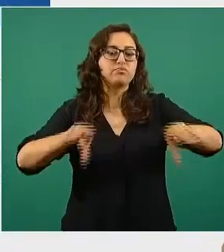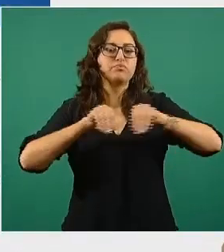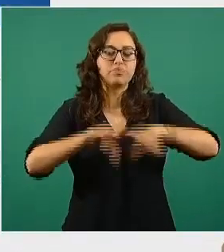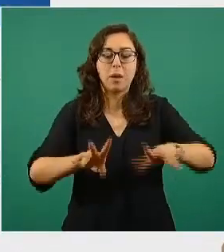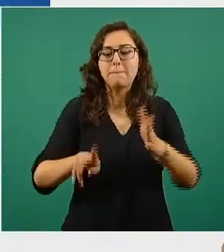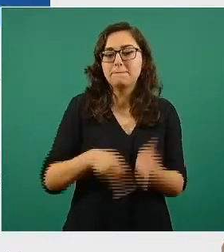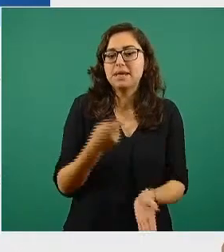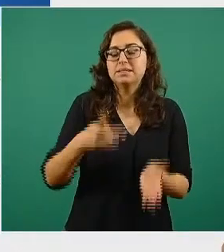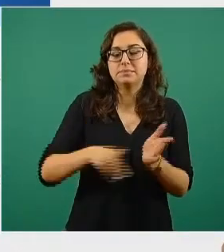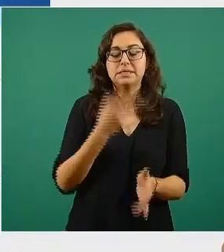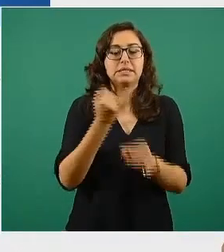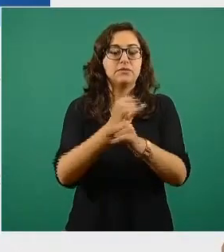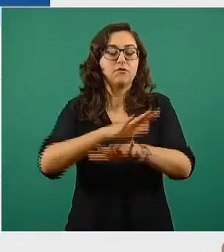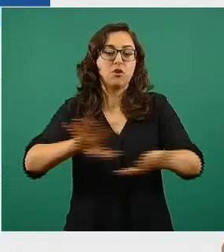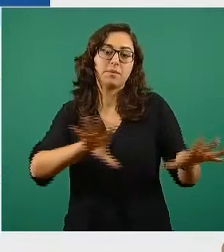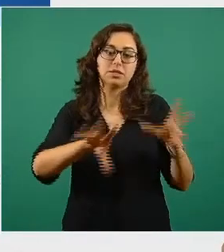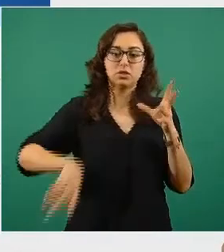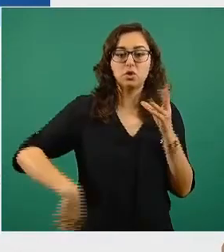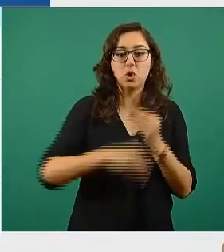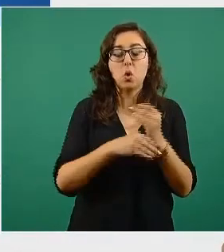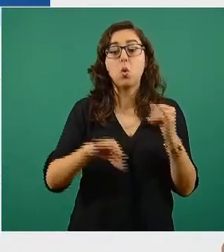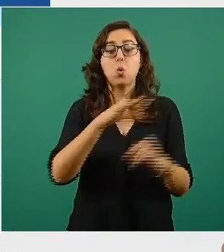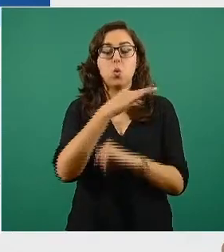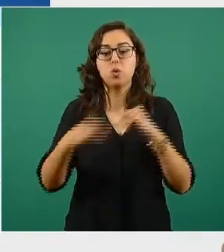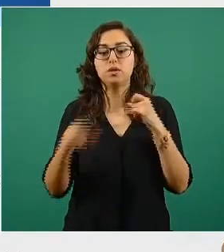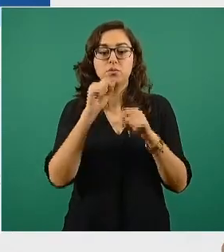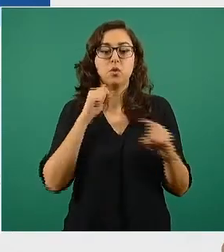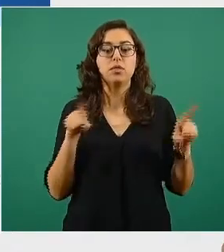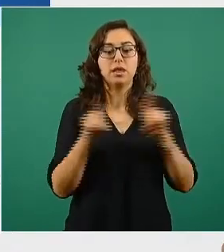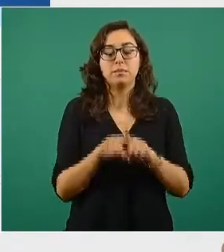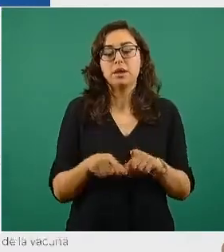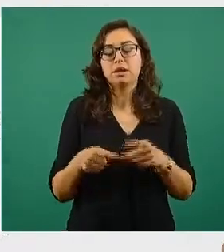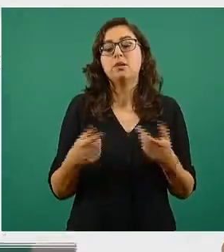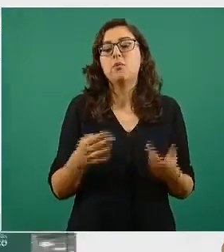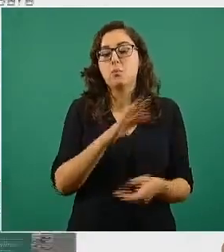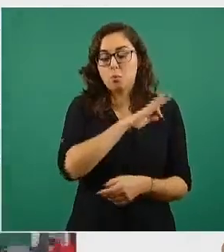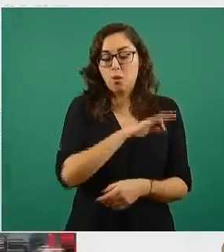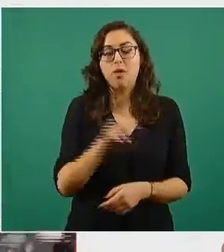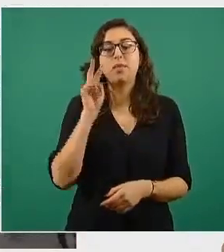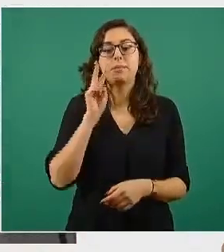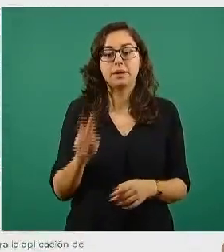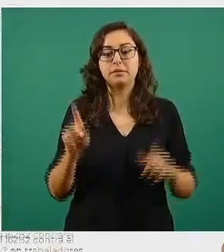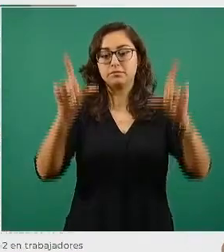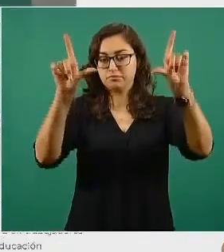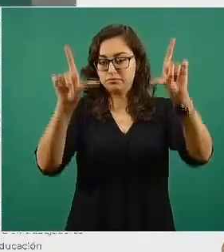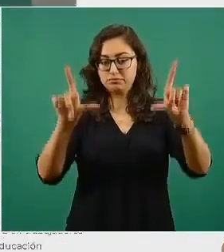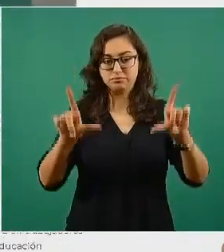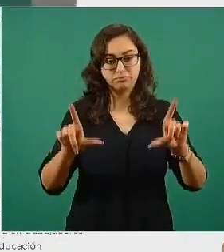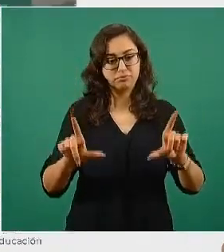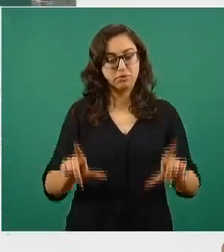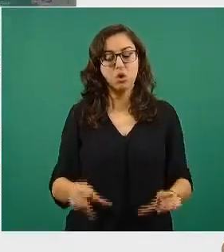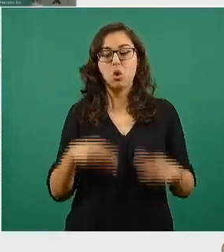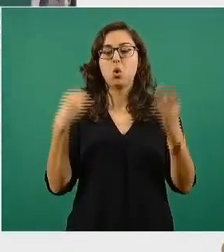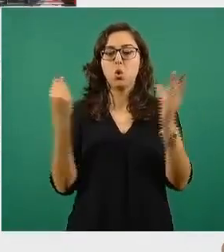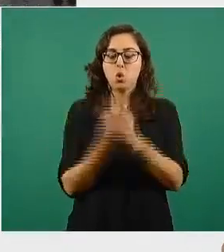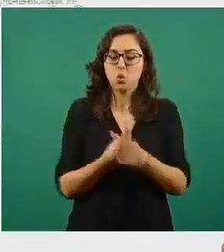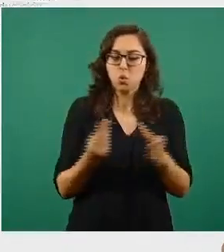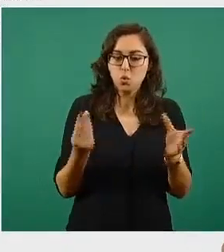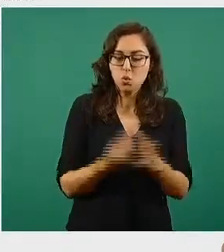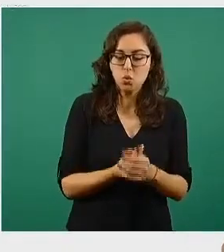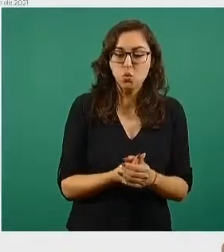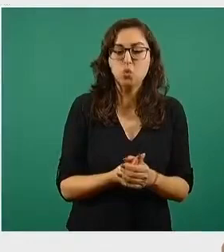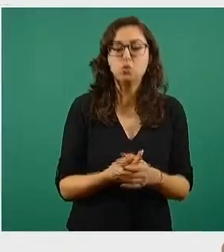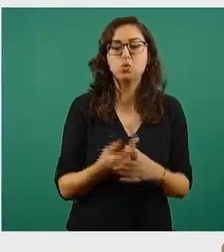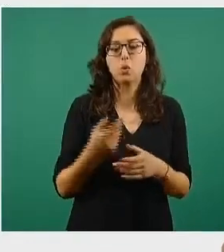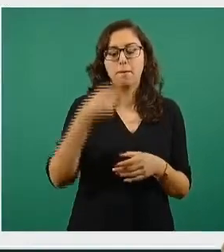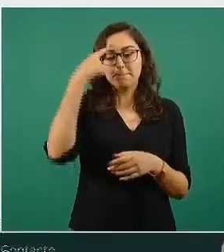alimentando esta página. Y finalmente también hasta abajo, después del curso que es para la aplicación para profesionales